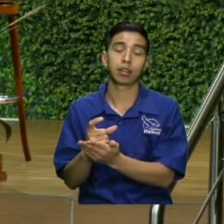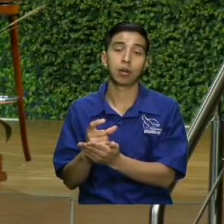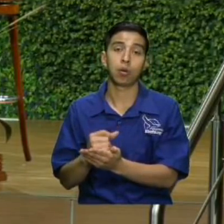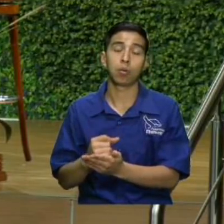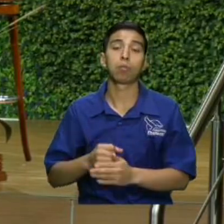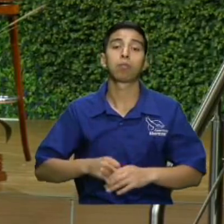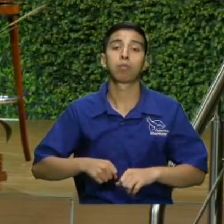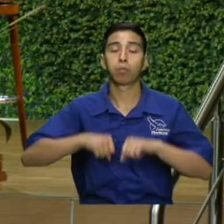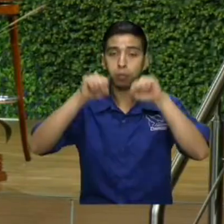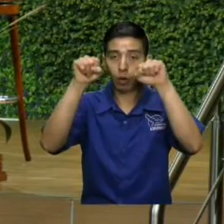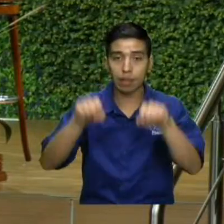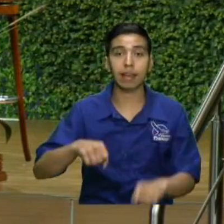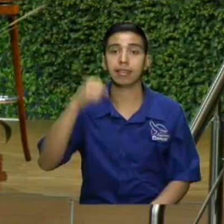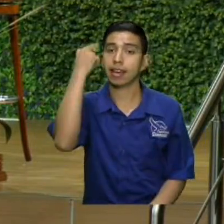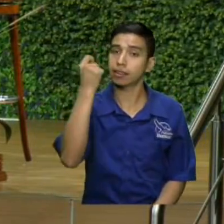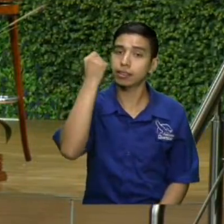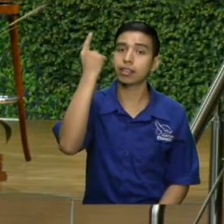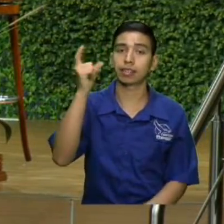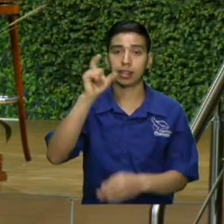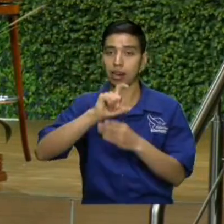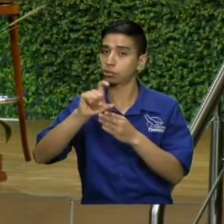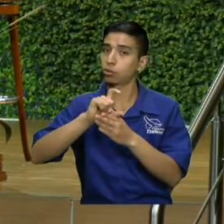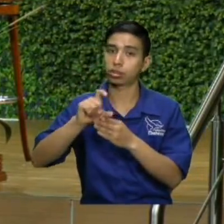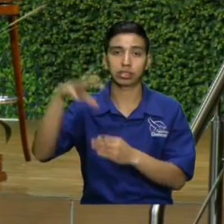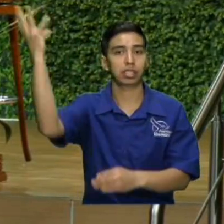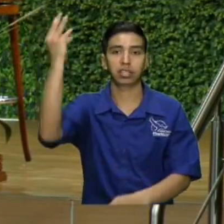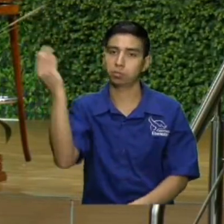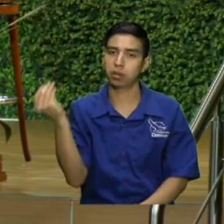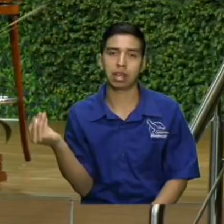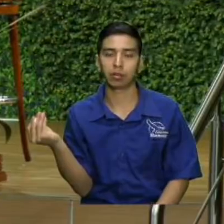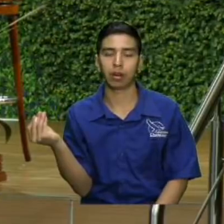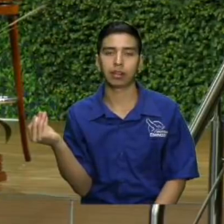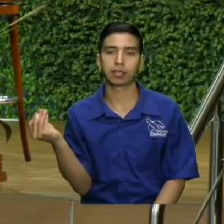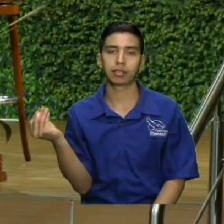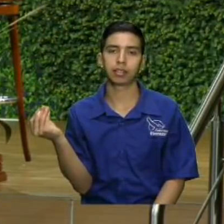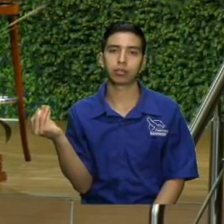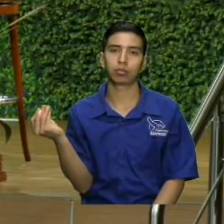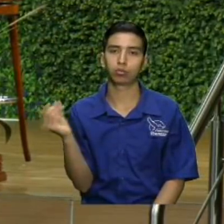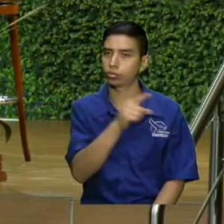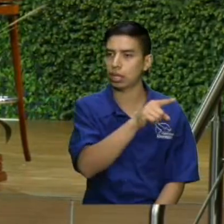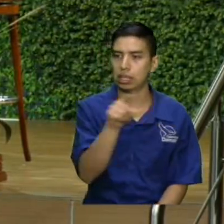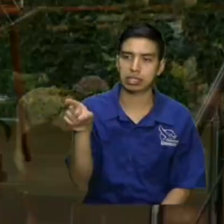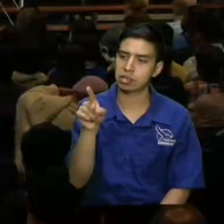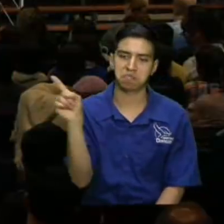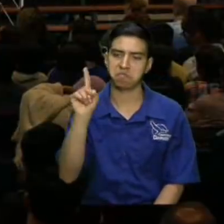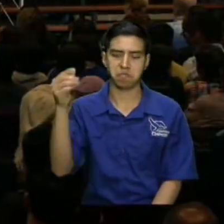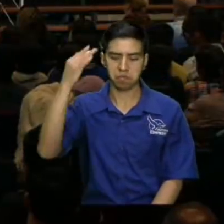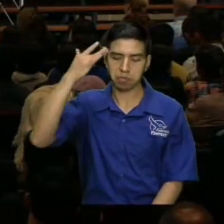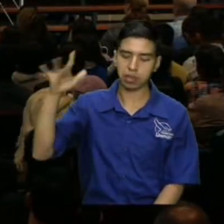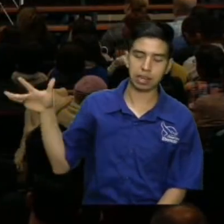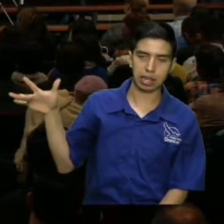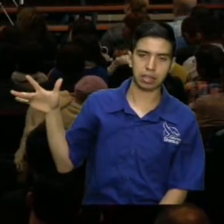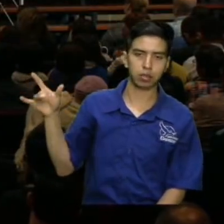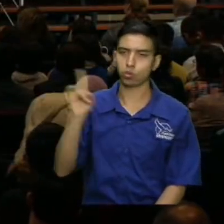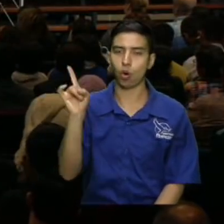O sea que aquí no es porque usted sea súper inteligente y una lumbrera, no, aquí lo que se necesita es que usted crea.